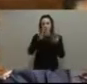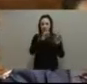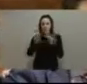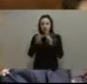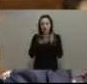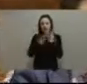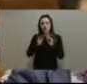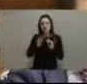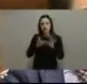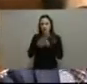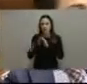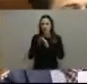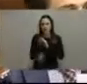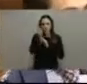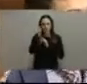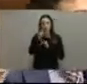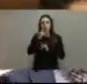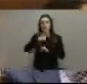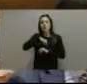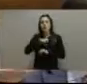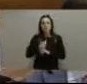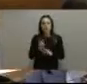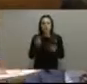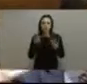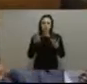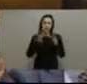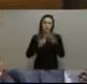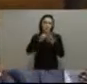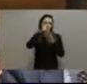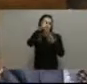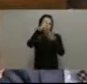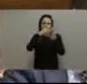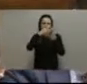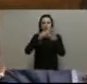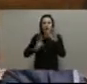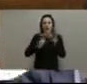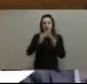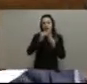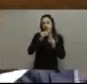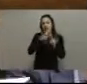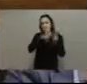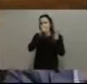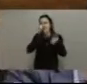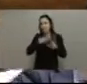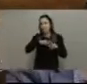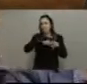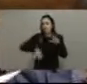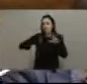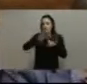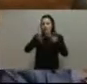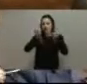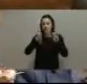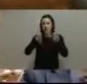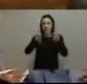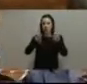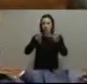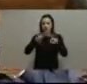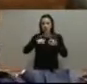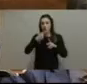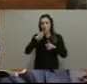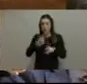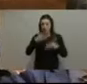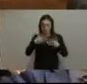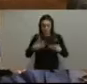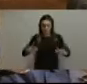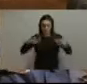la cabeza del Estado español en calidad educativa, cito literalmente, usted se salta su propia norma y es incoherente